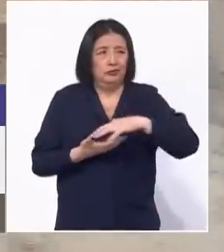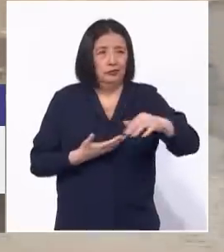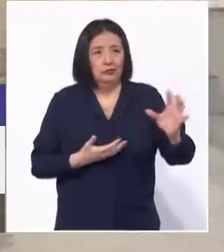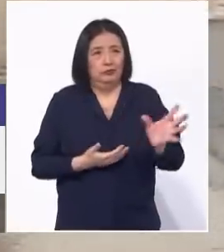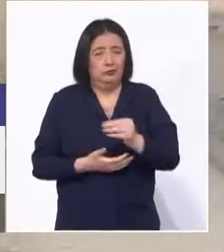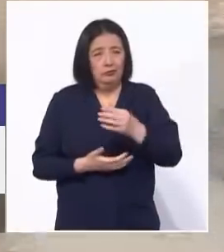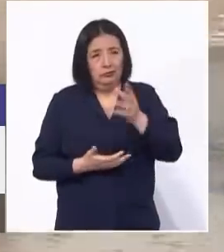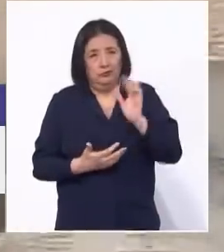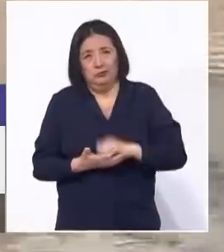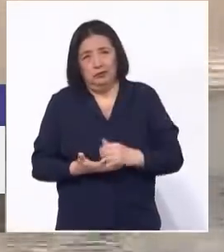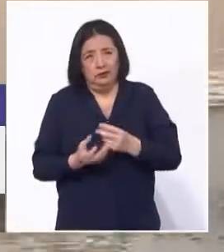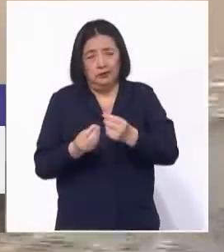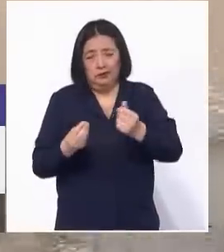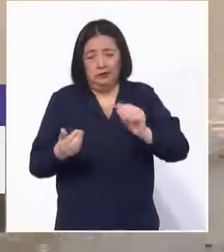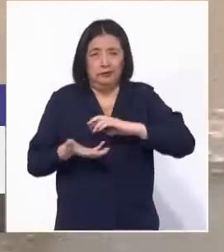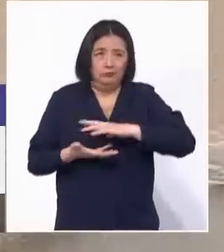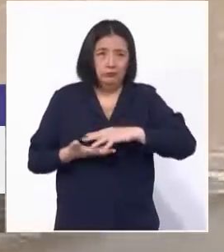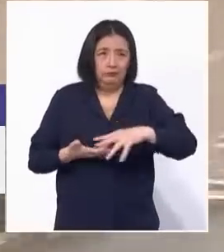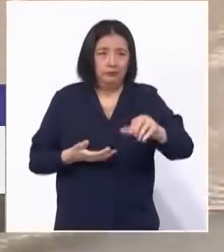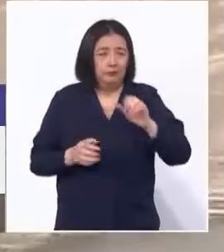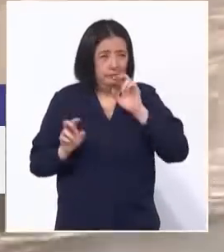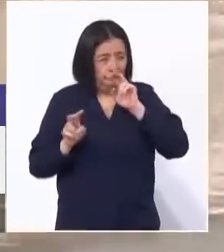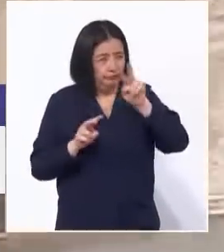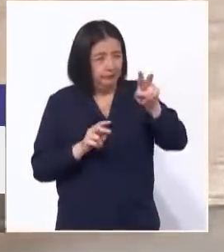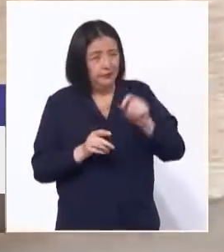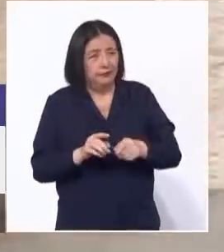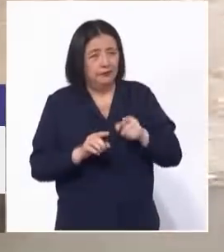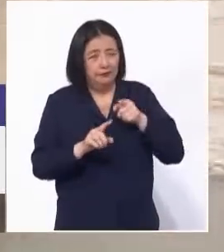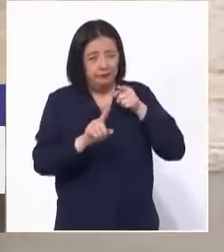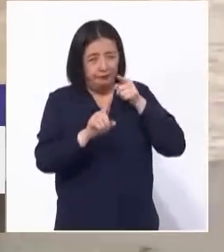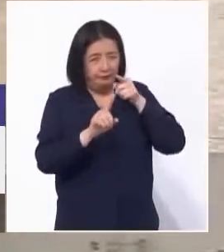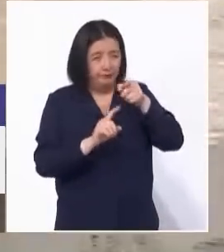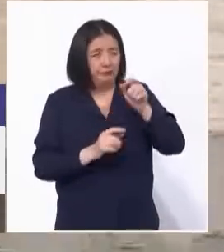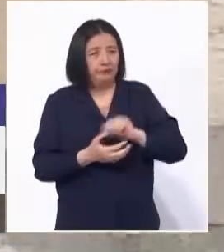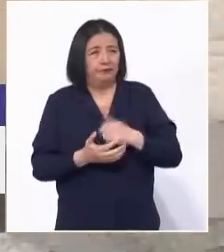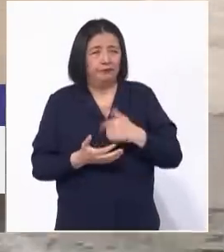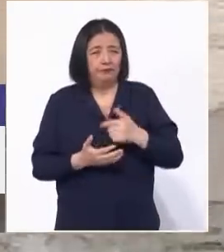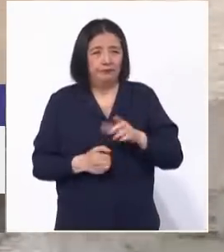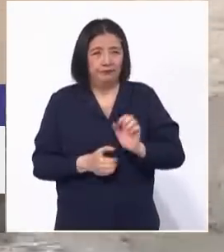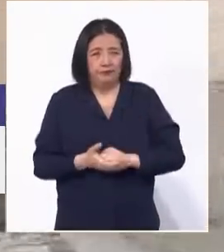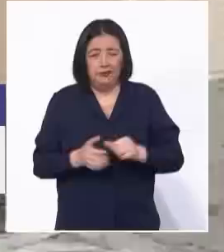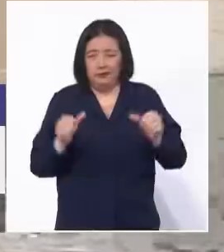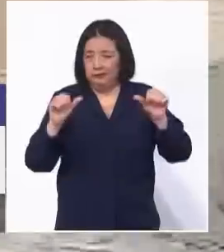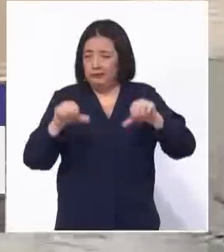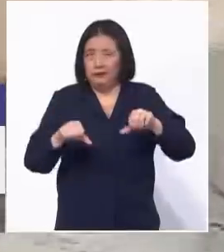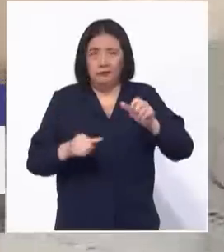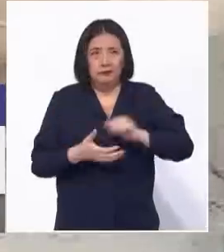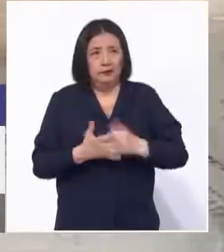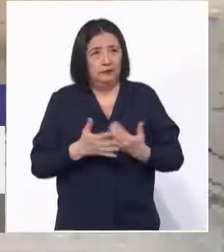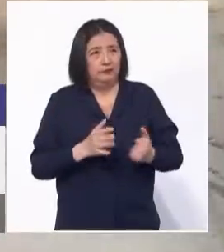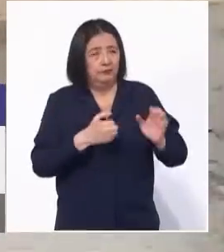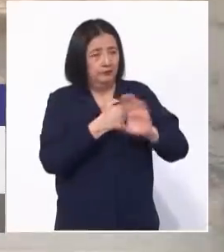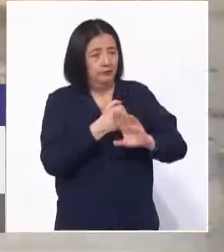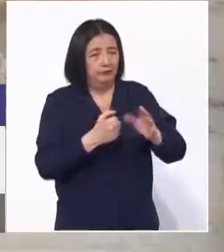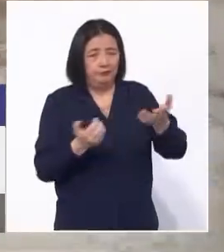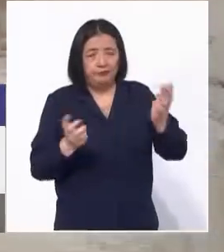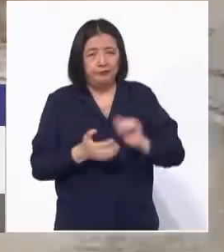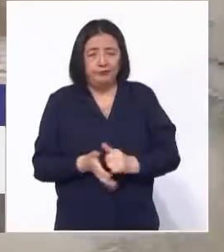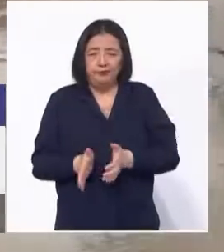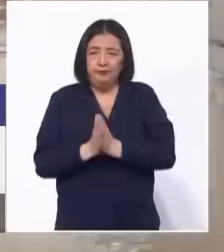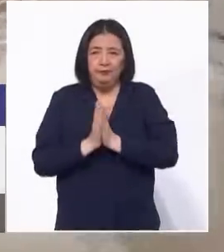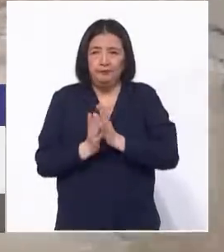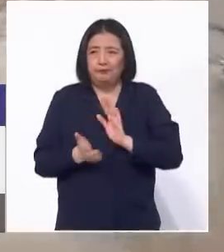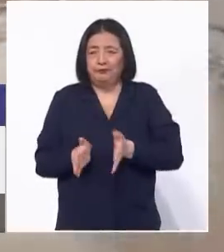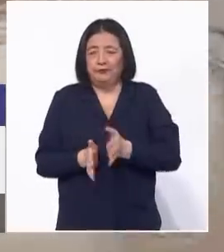todas las chacras, se puede decir, ¿no? Como ustedes ven allá al fondo, los diques han estado mal hechos. Así que, por favor, pedimos a